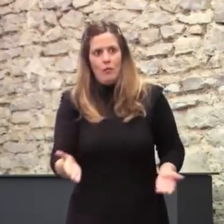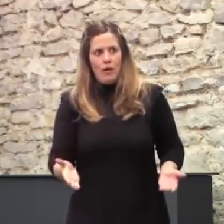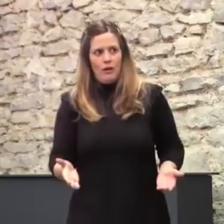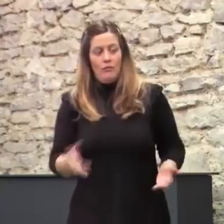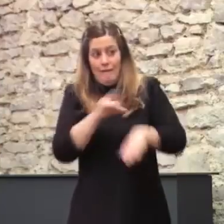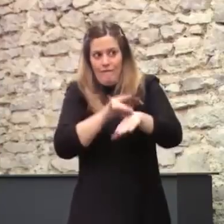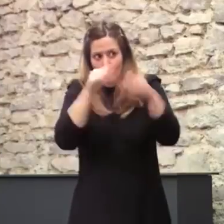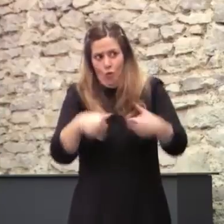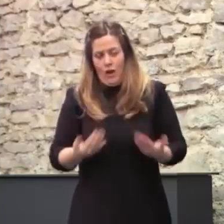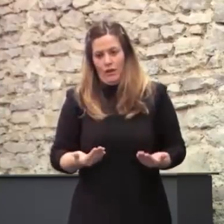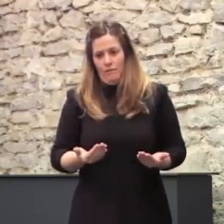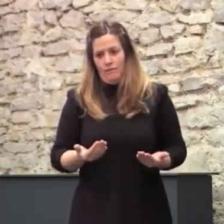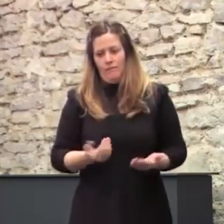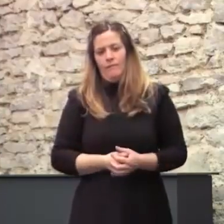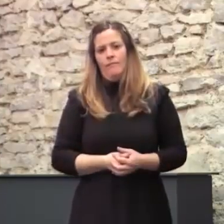hay enfermedad.